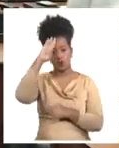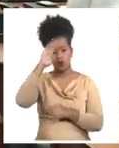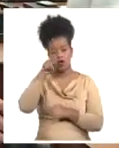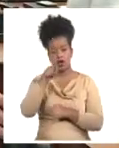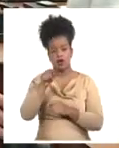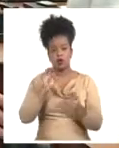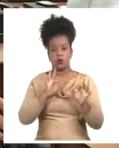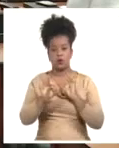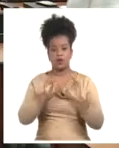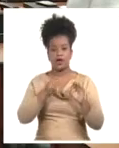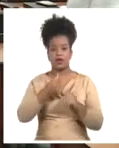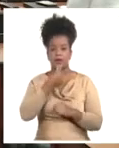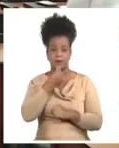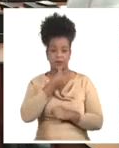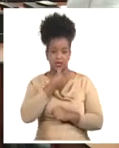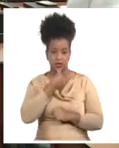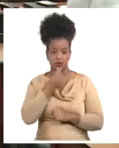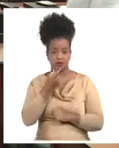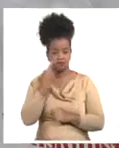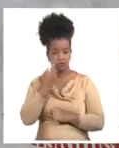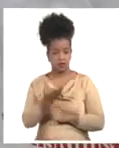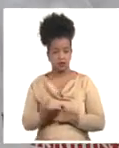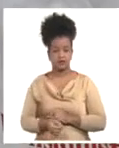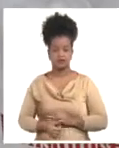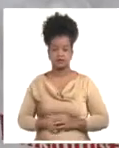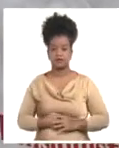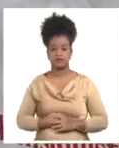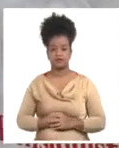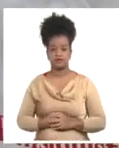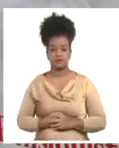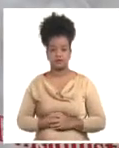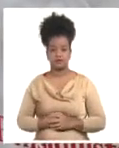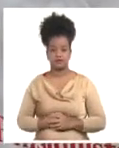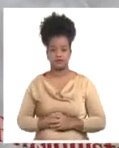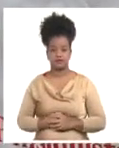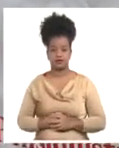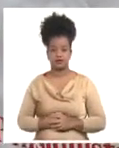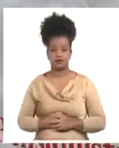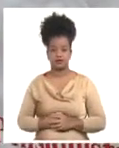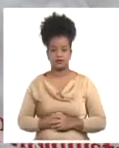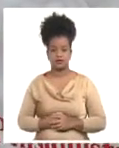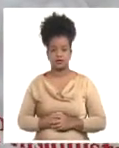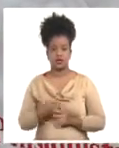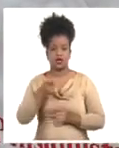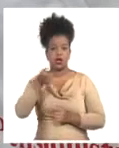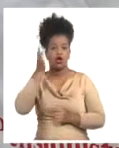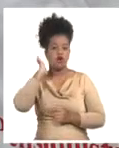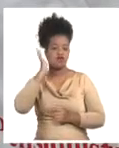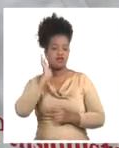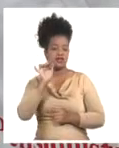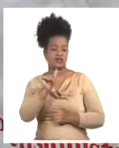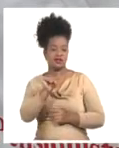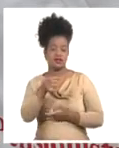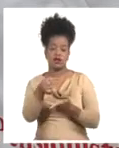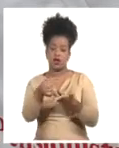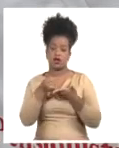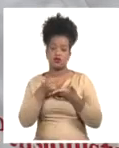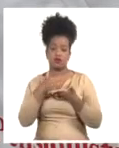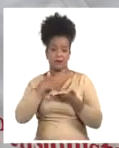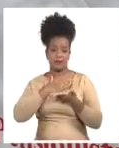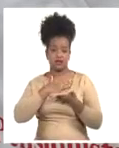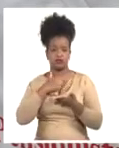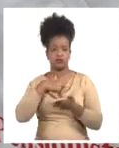de los adultos mayores. Veamos. Esta conferencia me ha ayudado también a mí